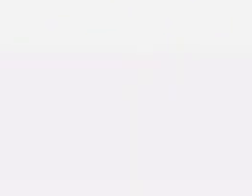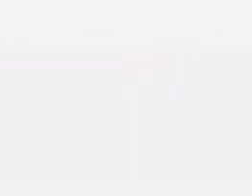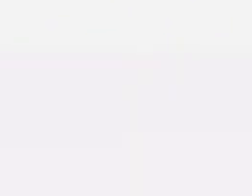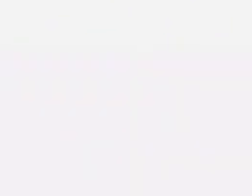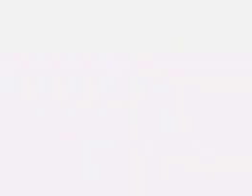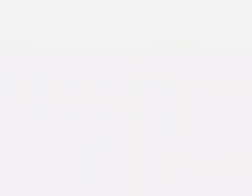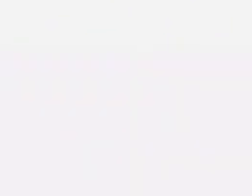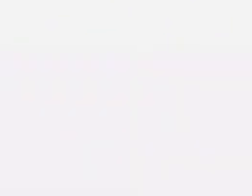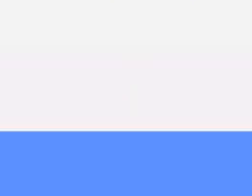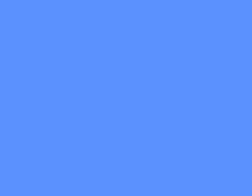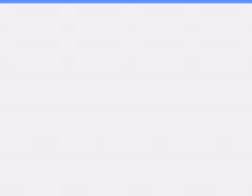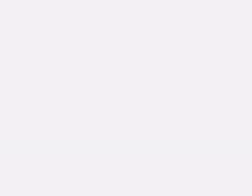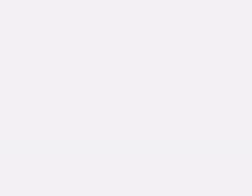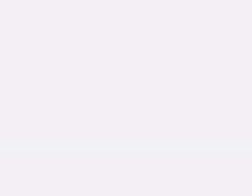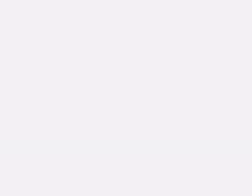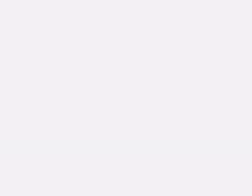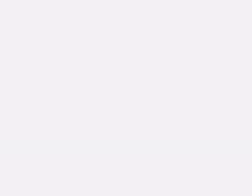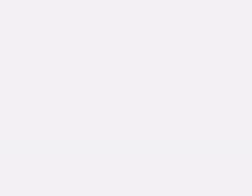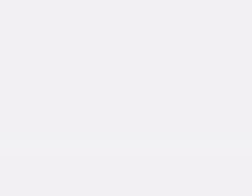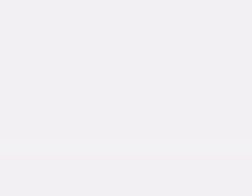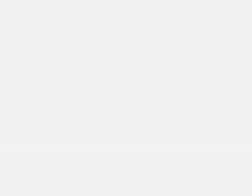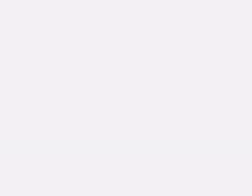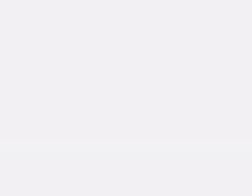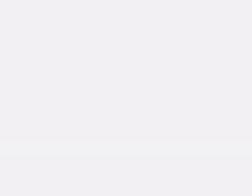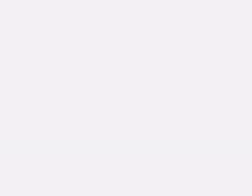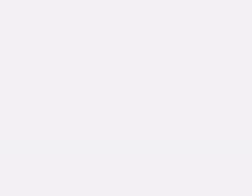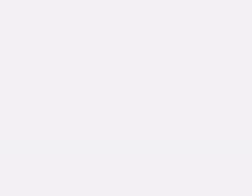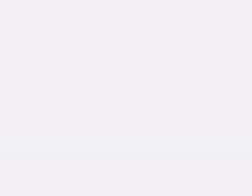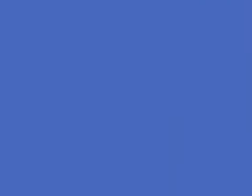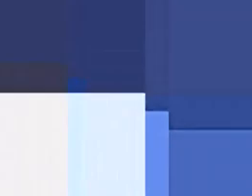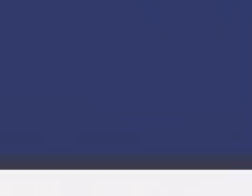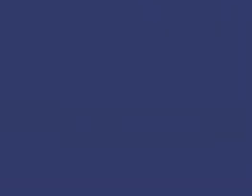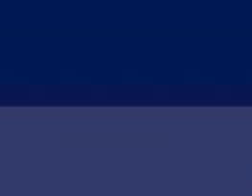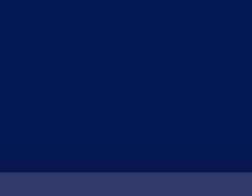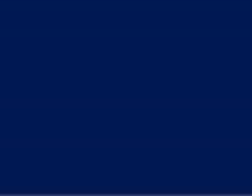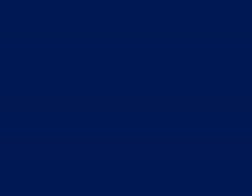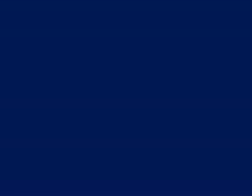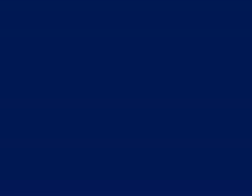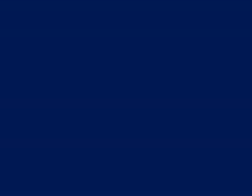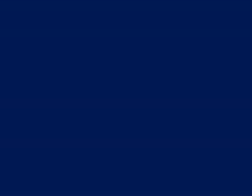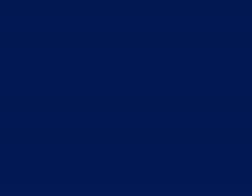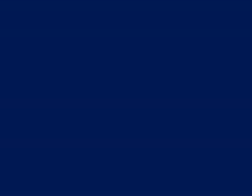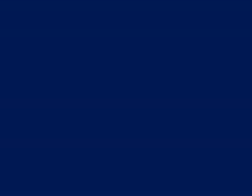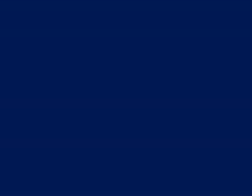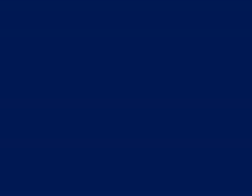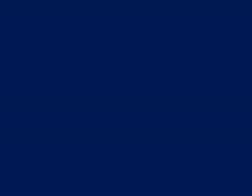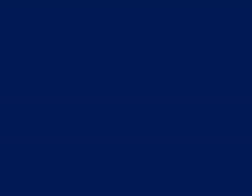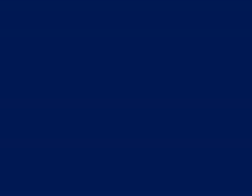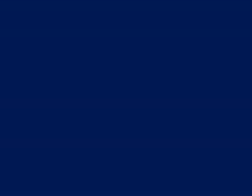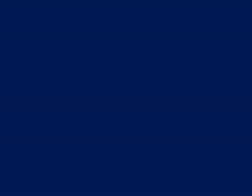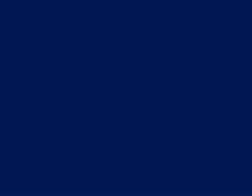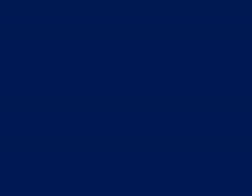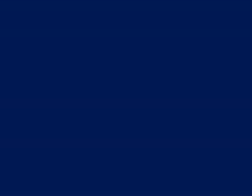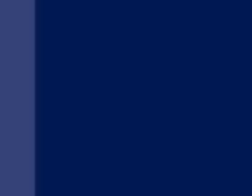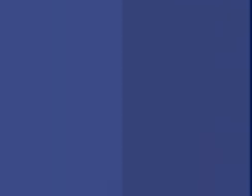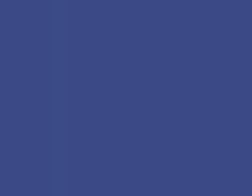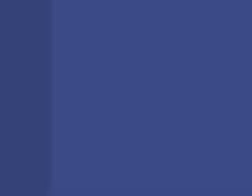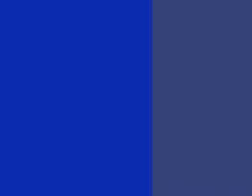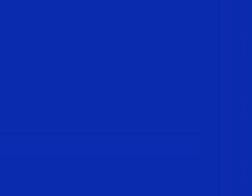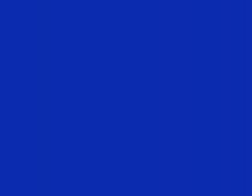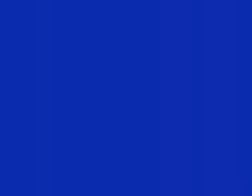Deberes y garantías del pueblo nicaragüense. Derechos sociales. Artículo 82 de la Constitución Política de la República